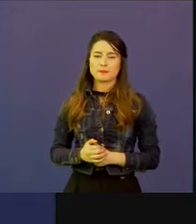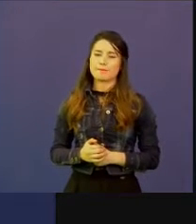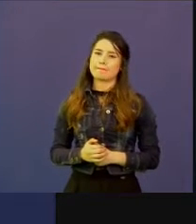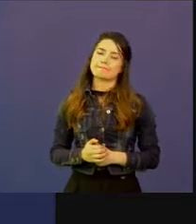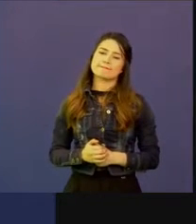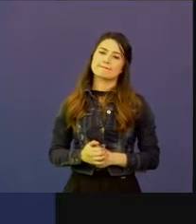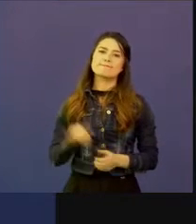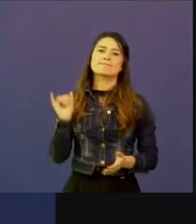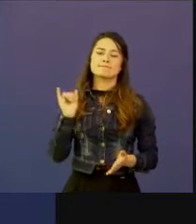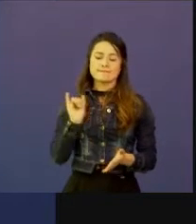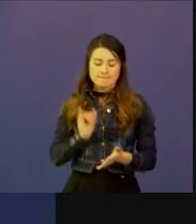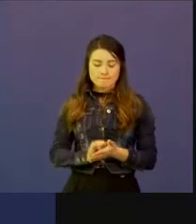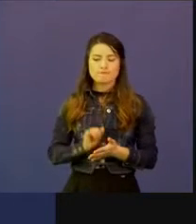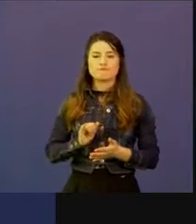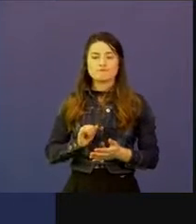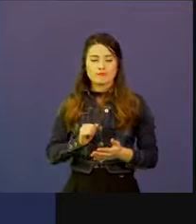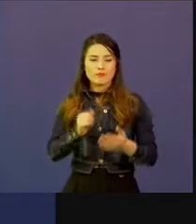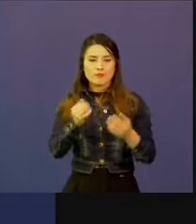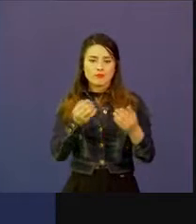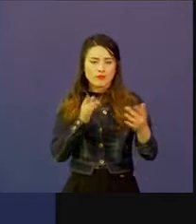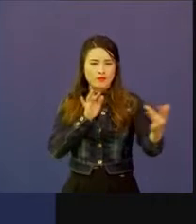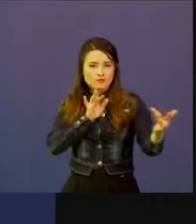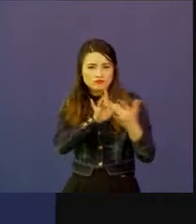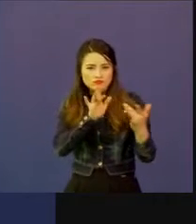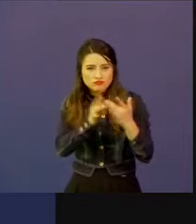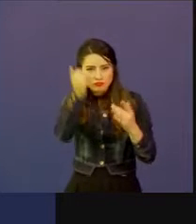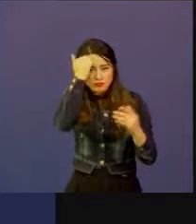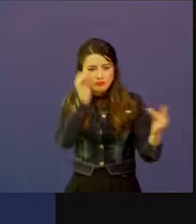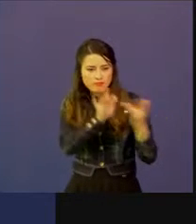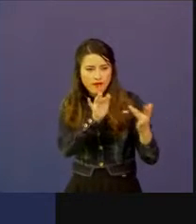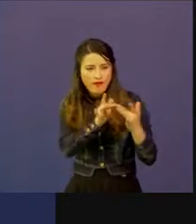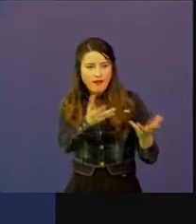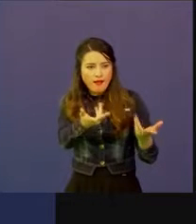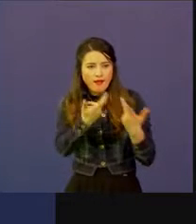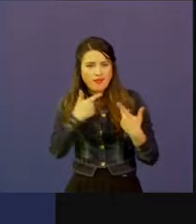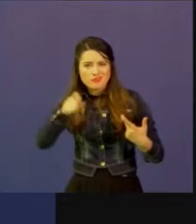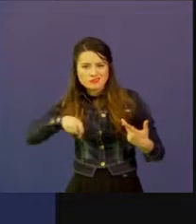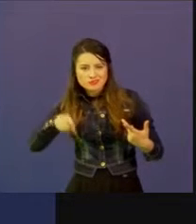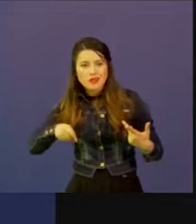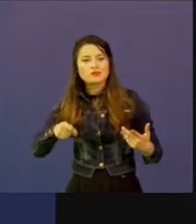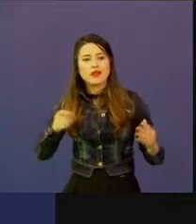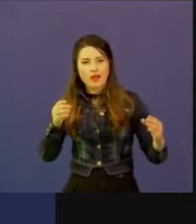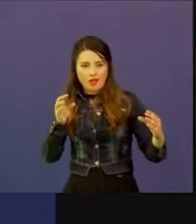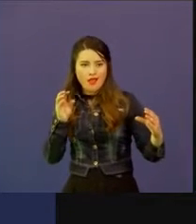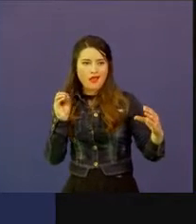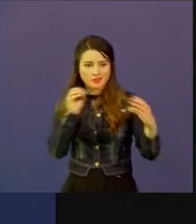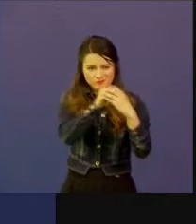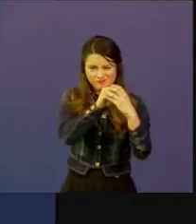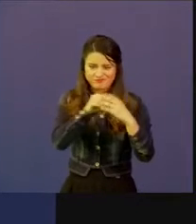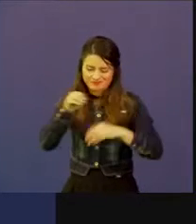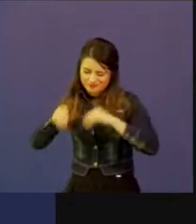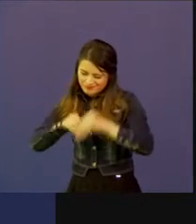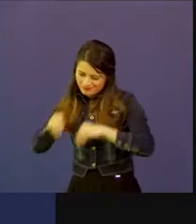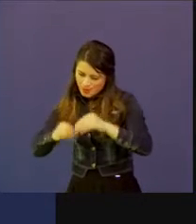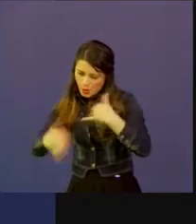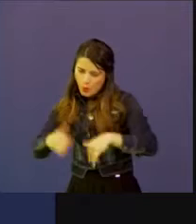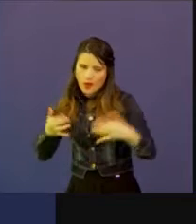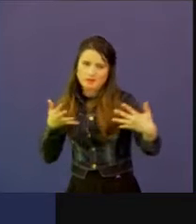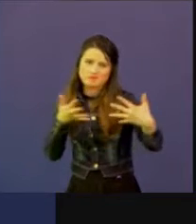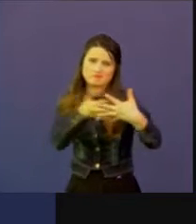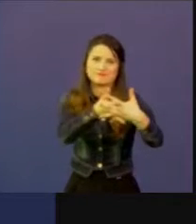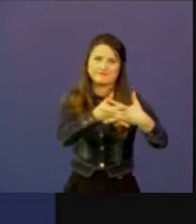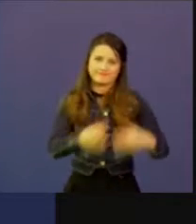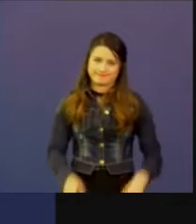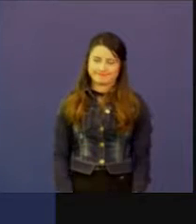conocer las necesidades y desarrollar basados en necesidades. Entonces, desde ese punto de vista, mi